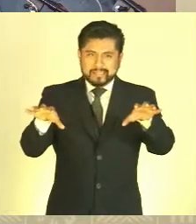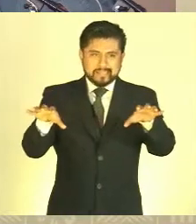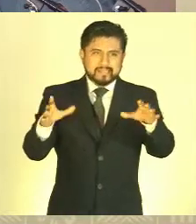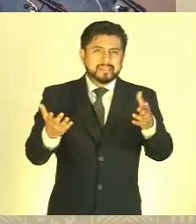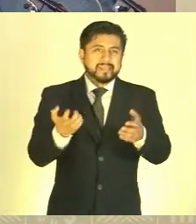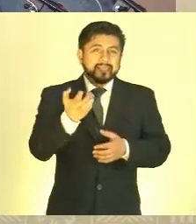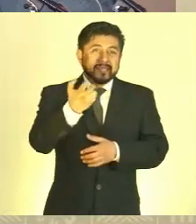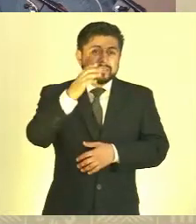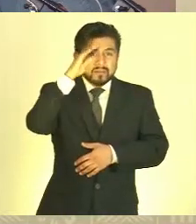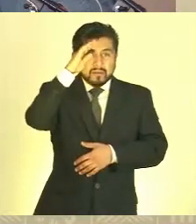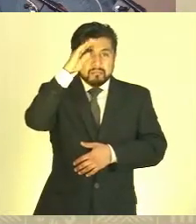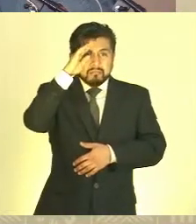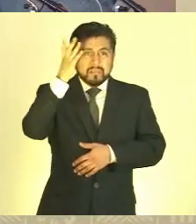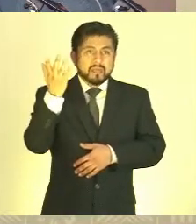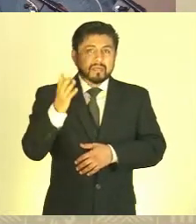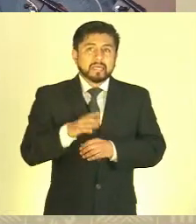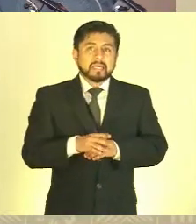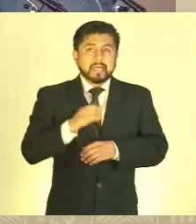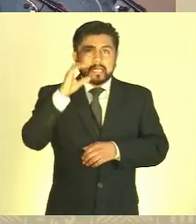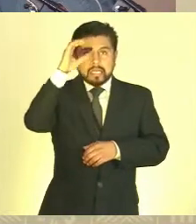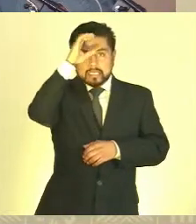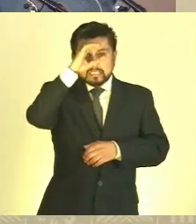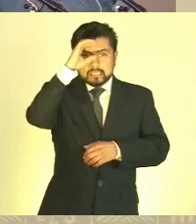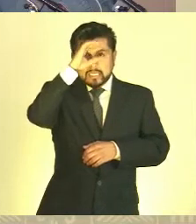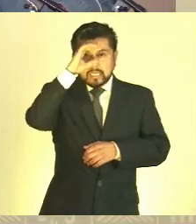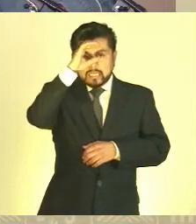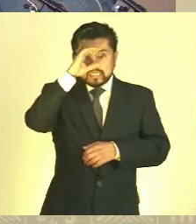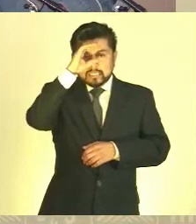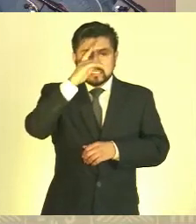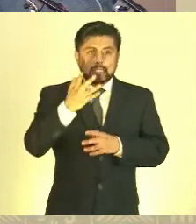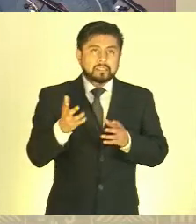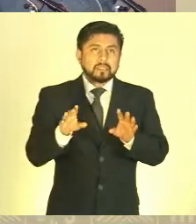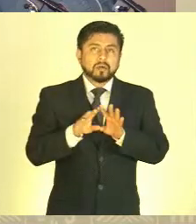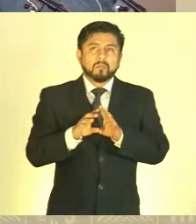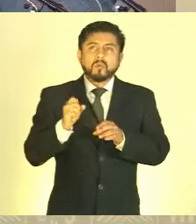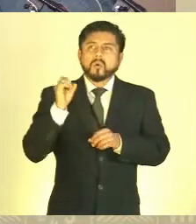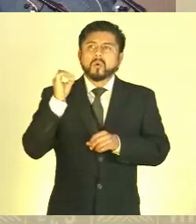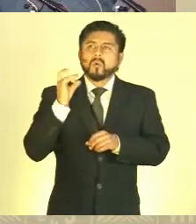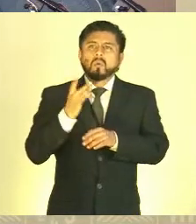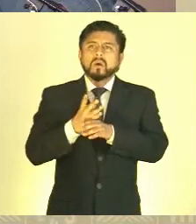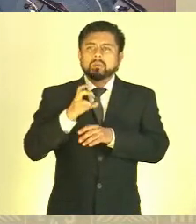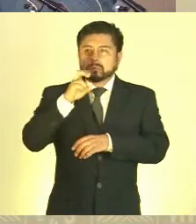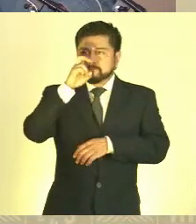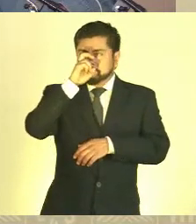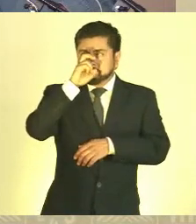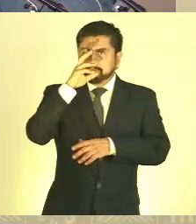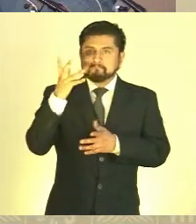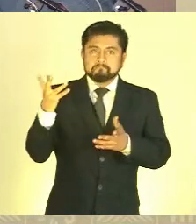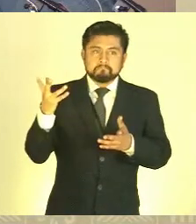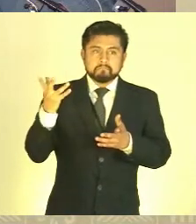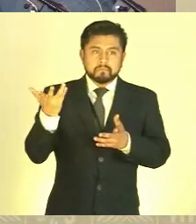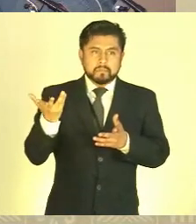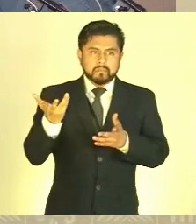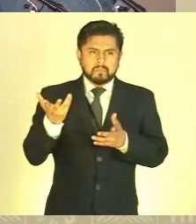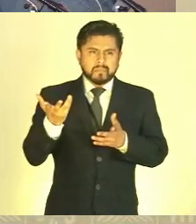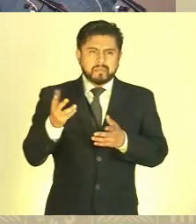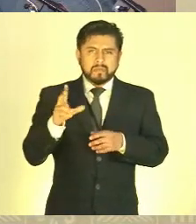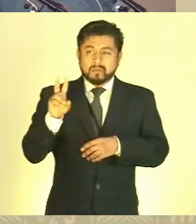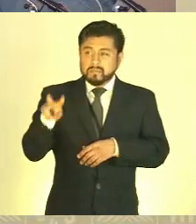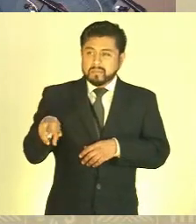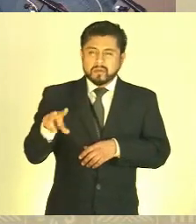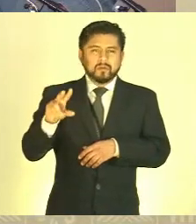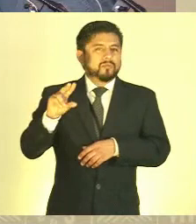equivocación que en la ciencia hay simplemente rigor, disciplina y no imaginación, pero al